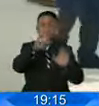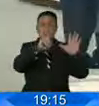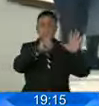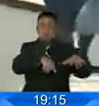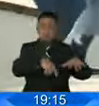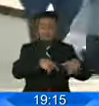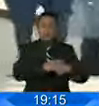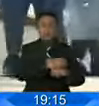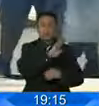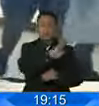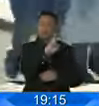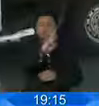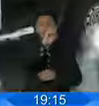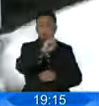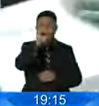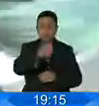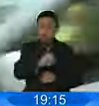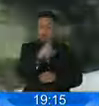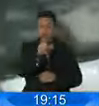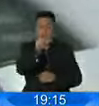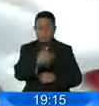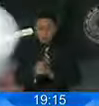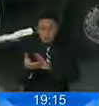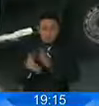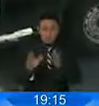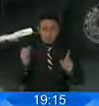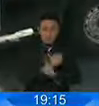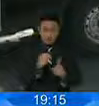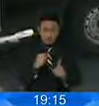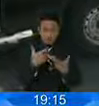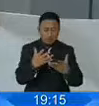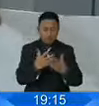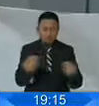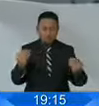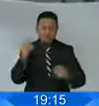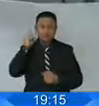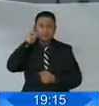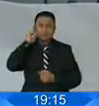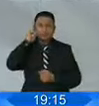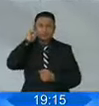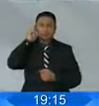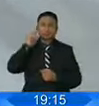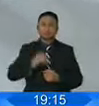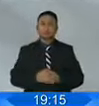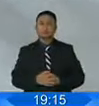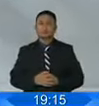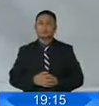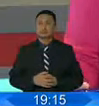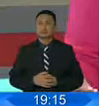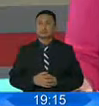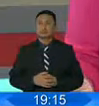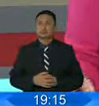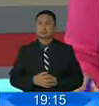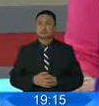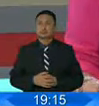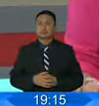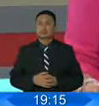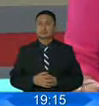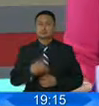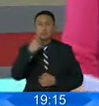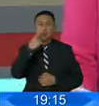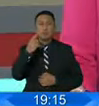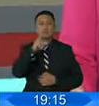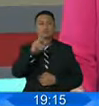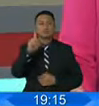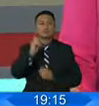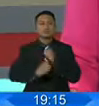resuelto el 46% de casos de muertes violentas a nivel nacional. En Quito informó Iván Casamen. Un hombre de